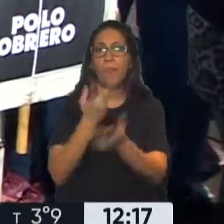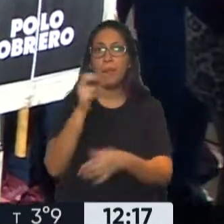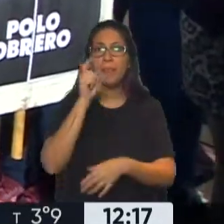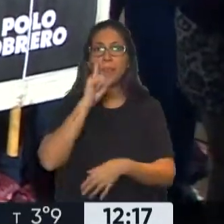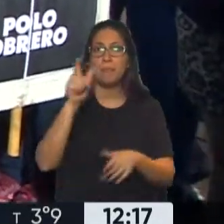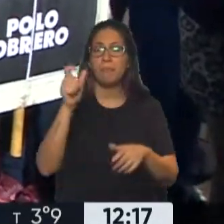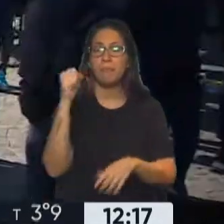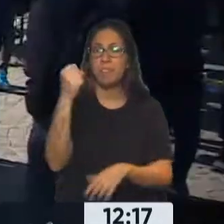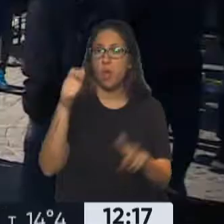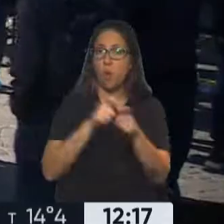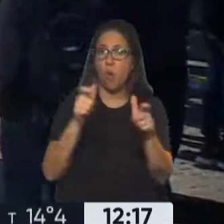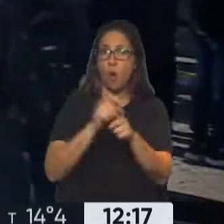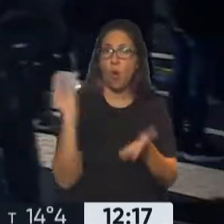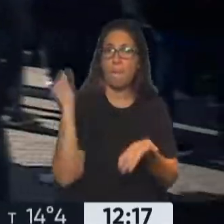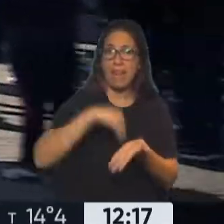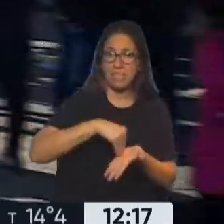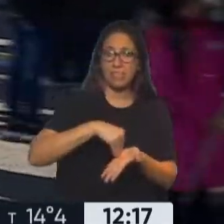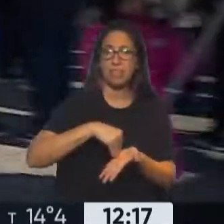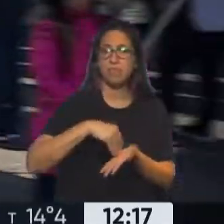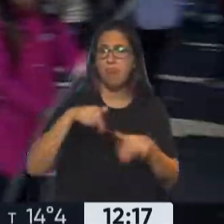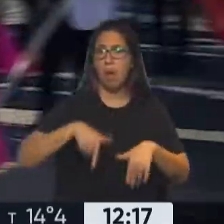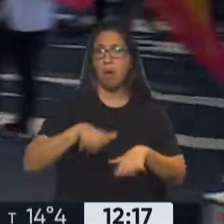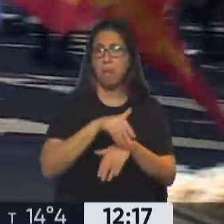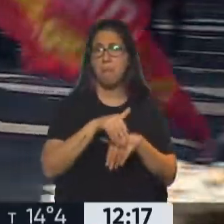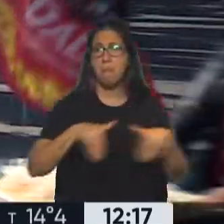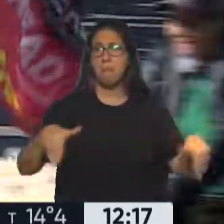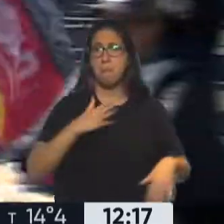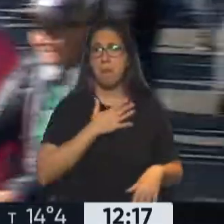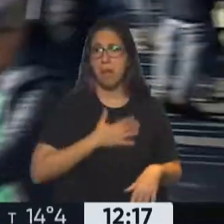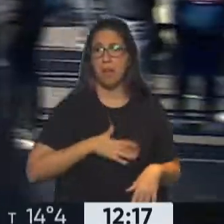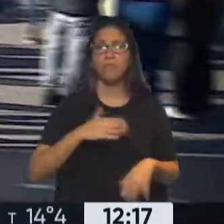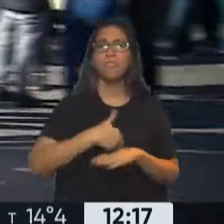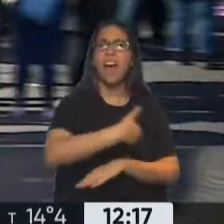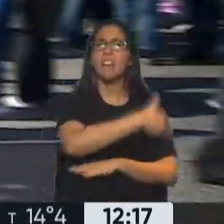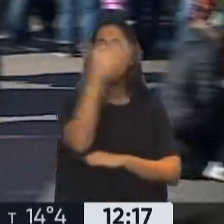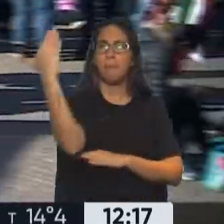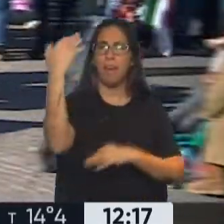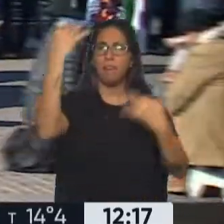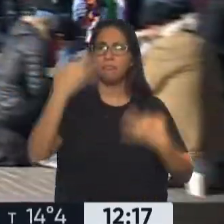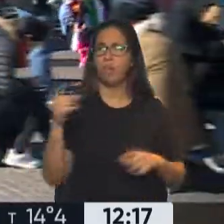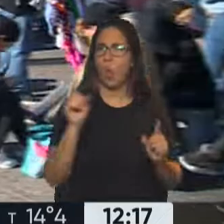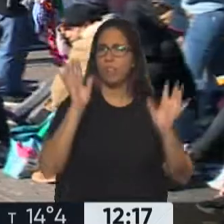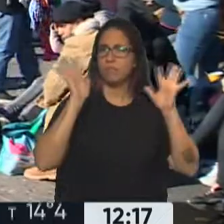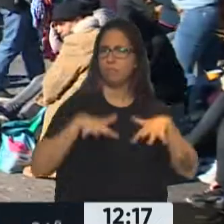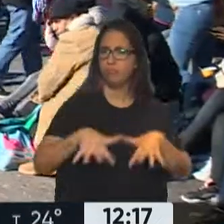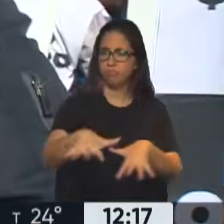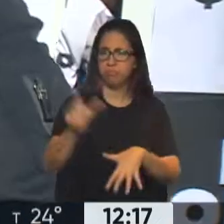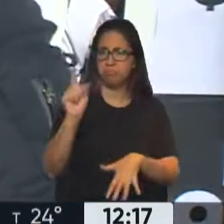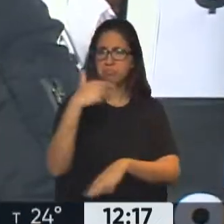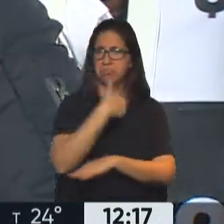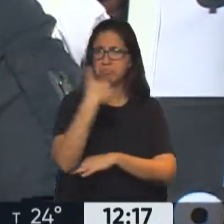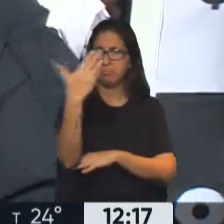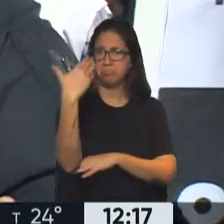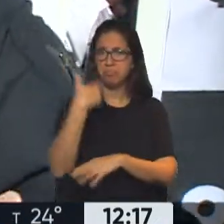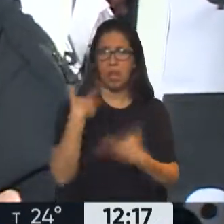hasta el momento todo se desarrolla con tranquilidad una asamblea más que una movilización vinimos a de alguna manera apoyar lo que